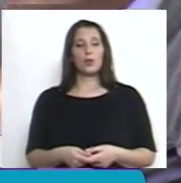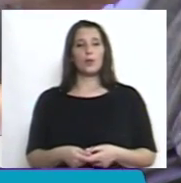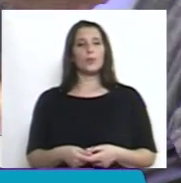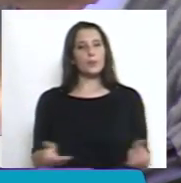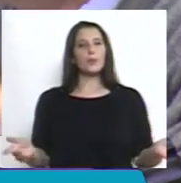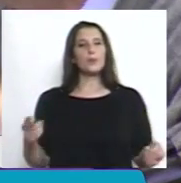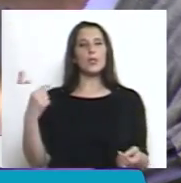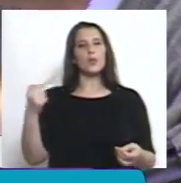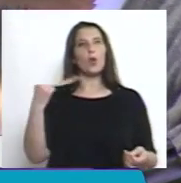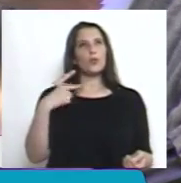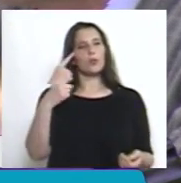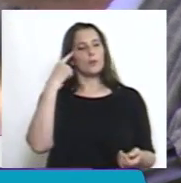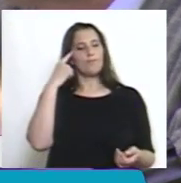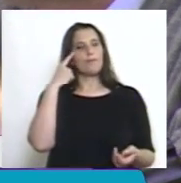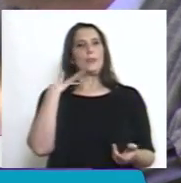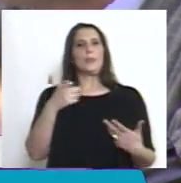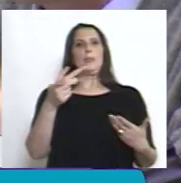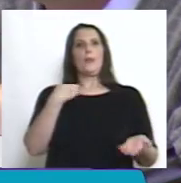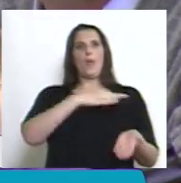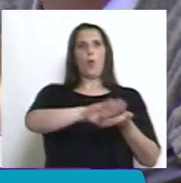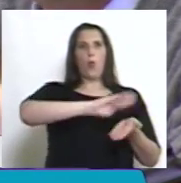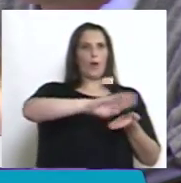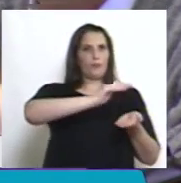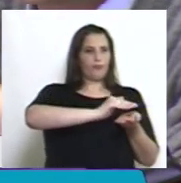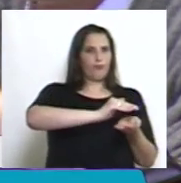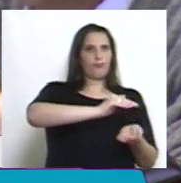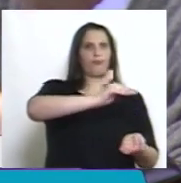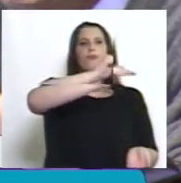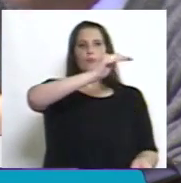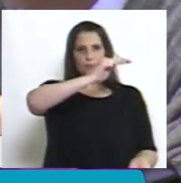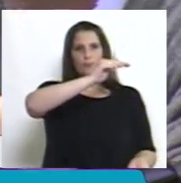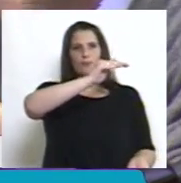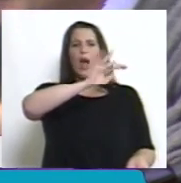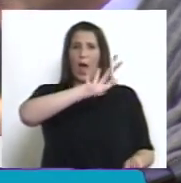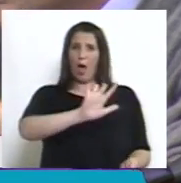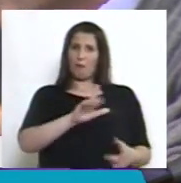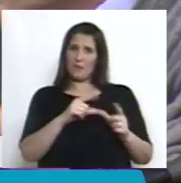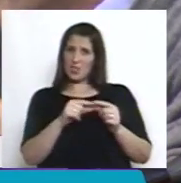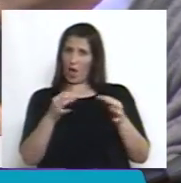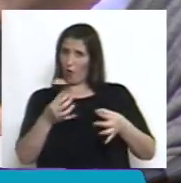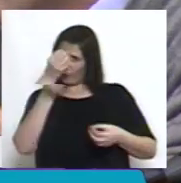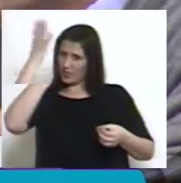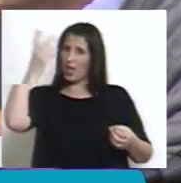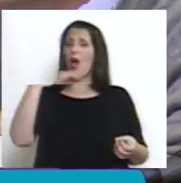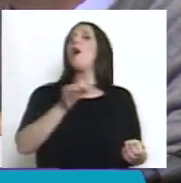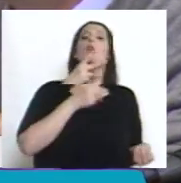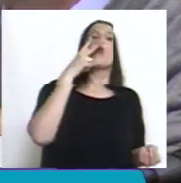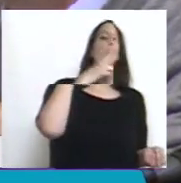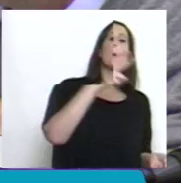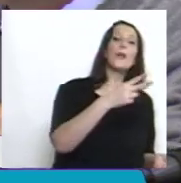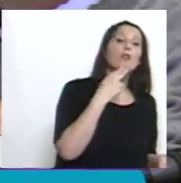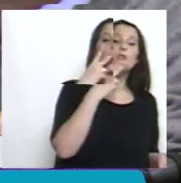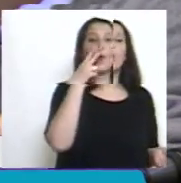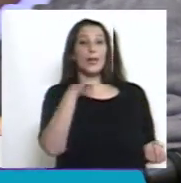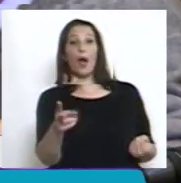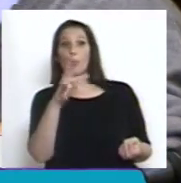nos implicó la necesidad de endeudarnos. Si uno mira, y estos son datos oficiales, entre el año 2011 y el 2014,